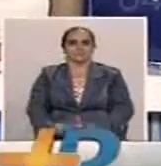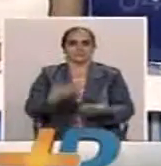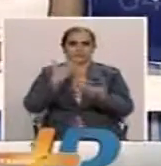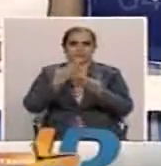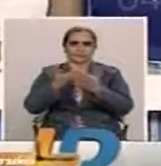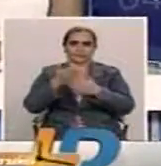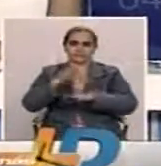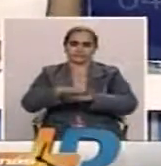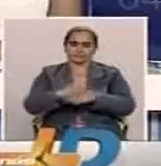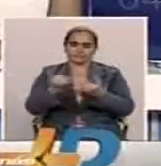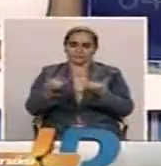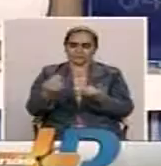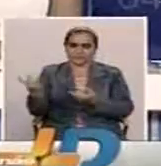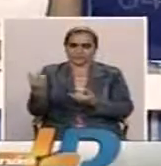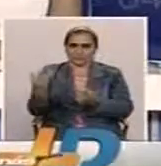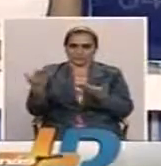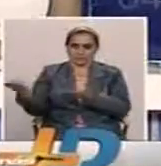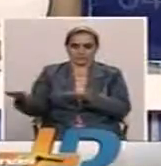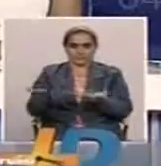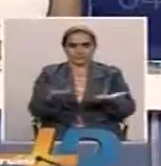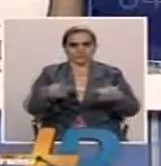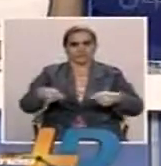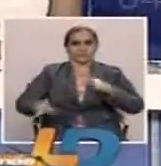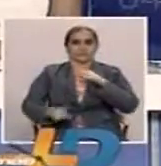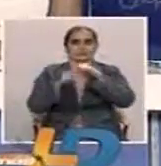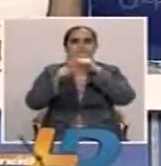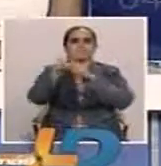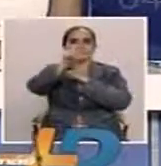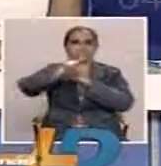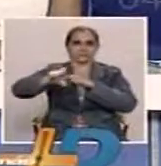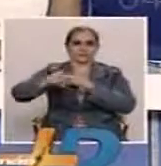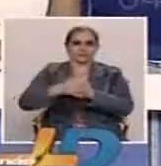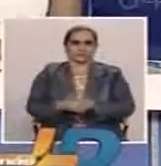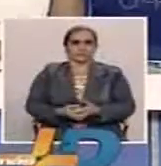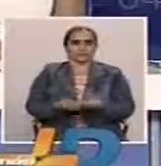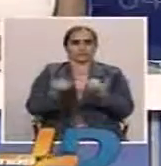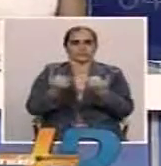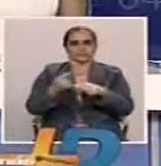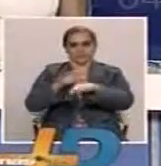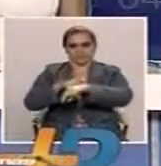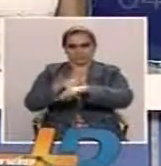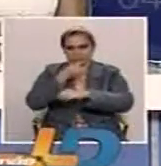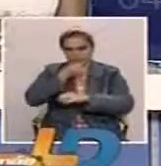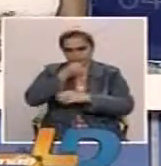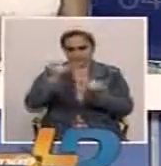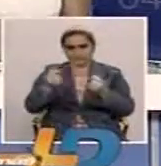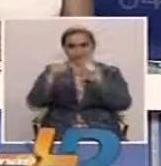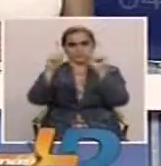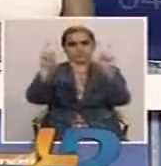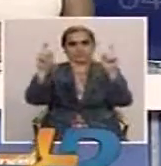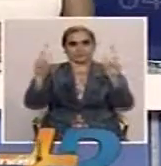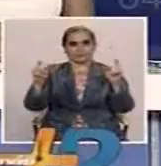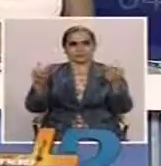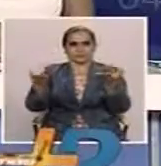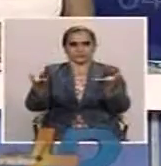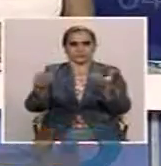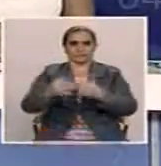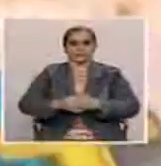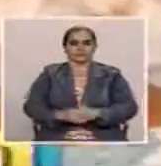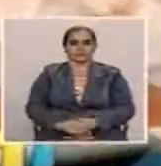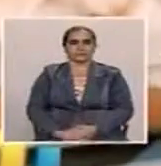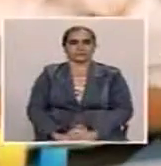Buenas tardes, María del Pilar Díaz y Sofi Plaza. Les damos la bienvenida a la presente emisión de Más Pacífico. Es tiempo de noticias y estos son nuestros